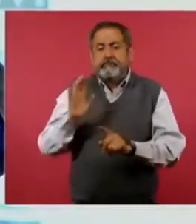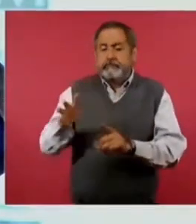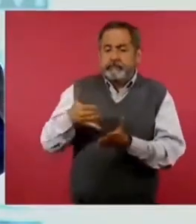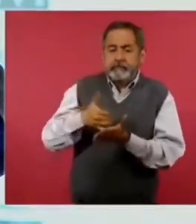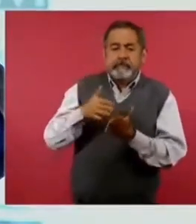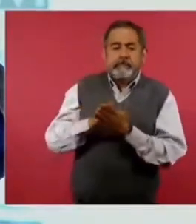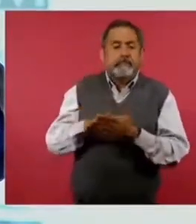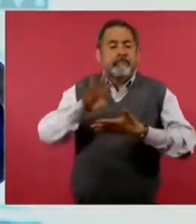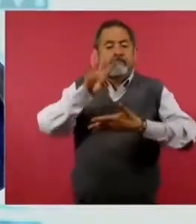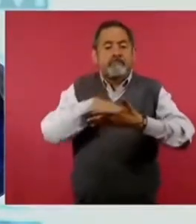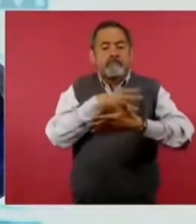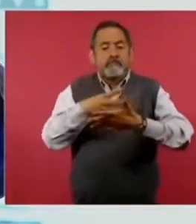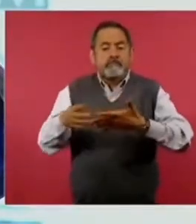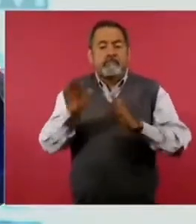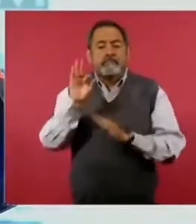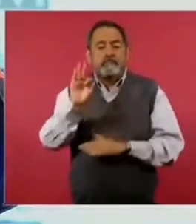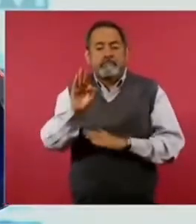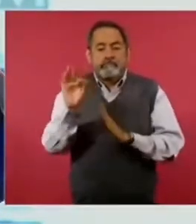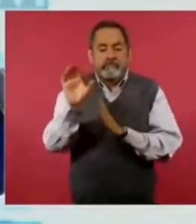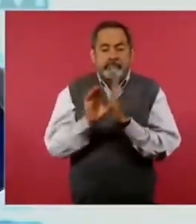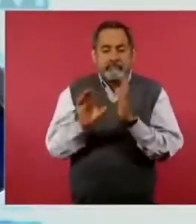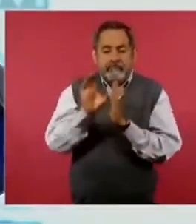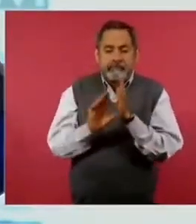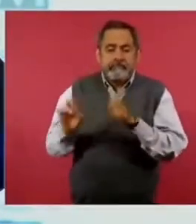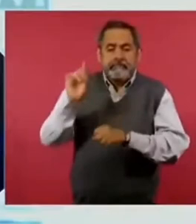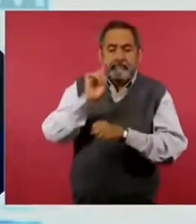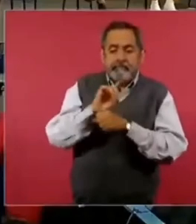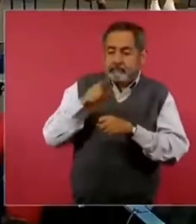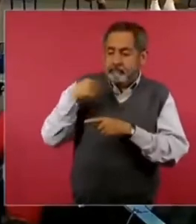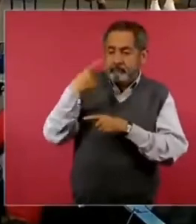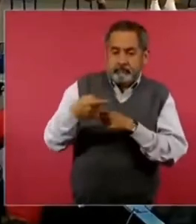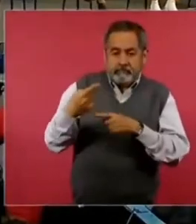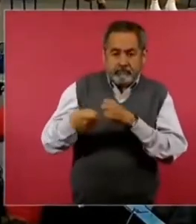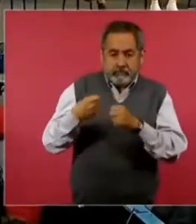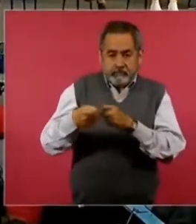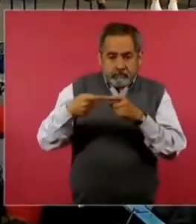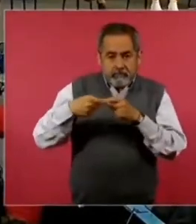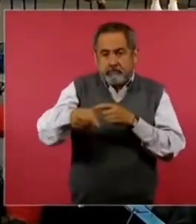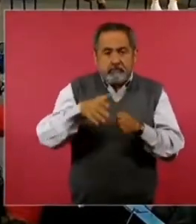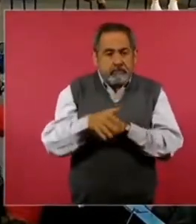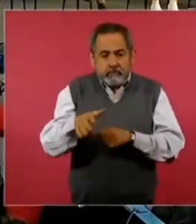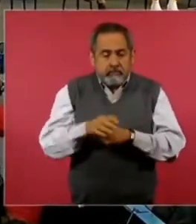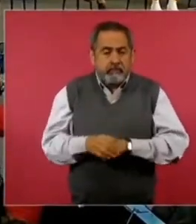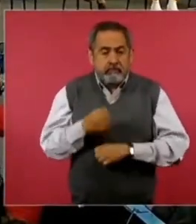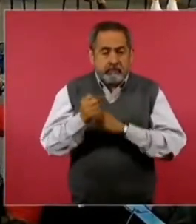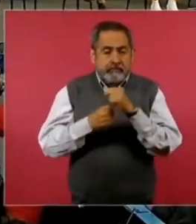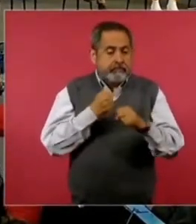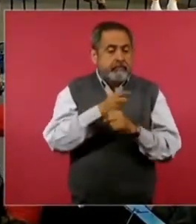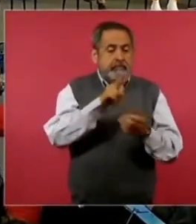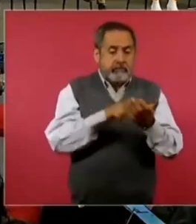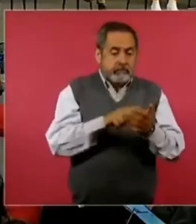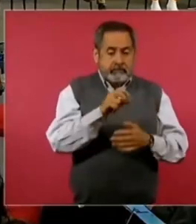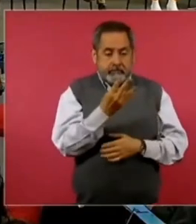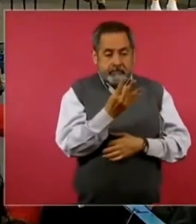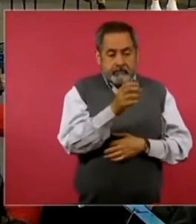el calendario escolar que regirá todas las actividades del siguiente ciclo escolar, que es